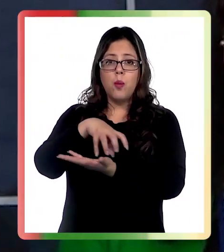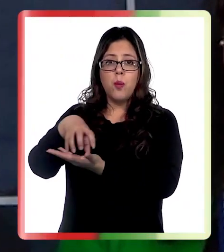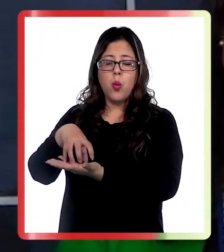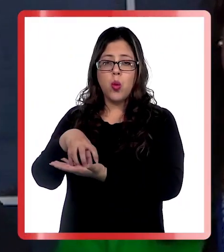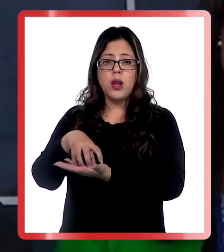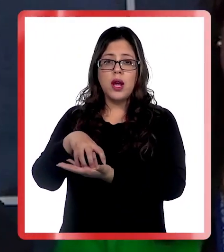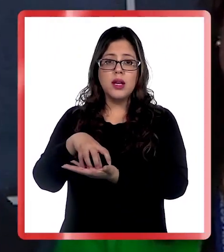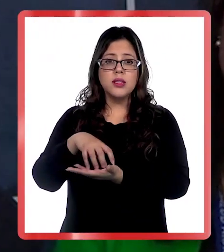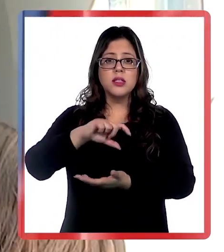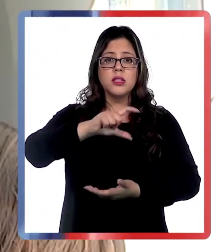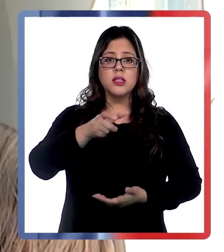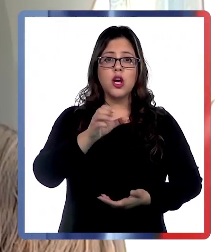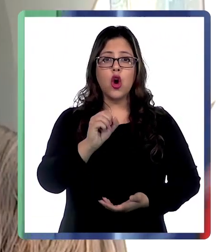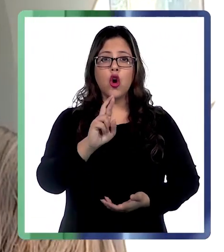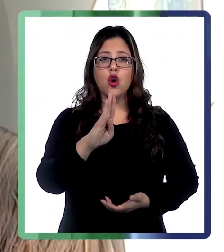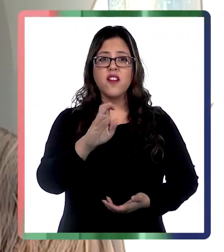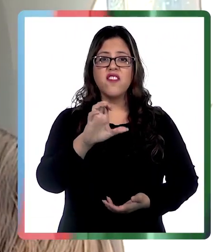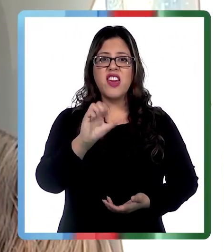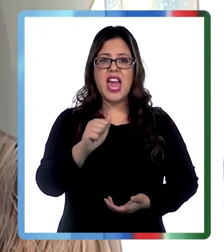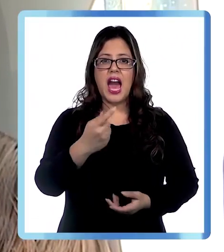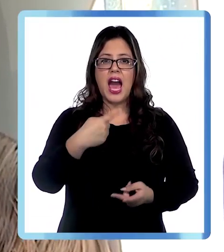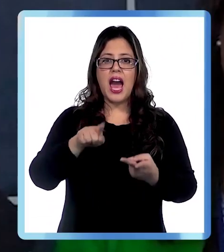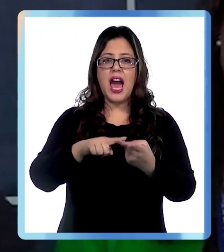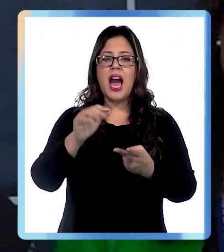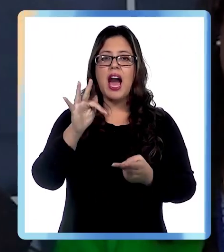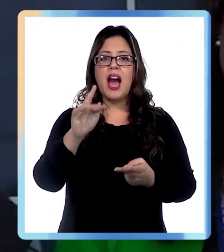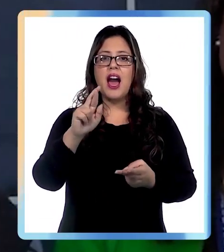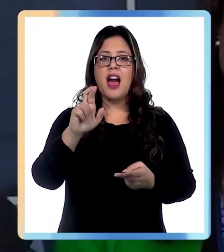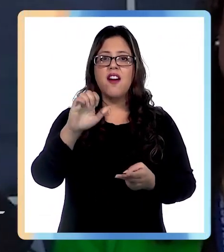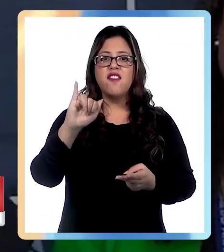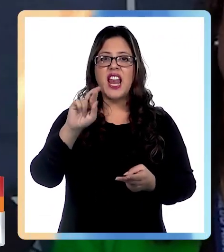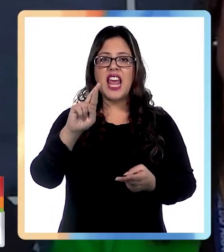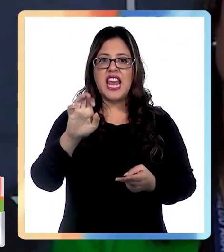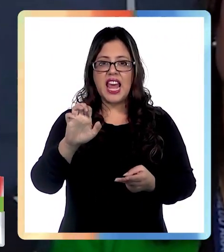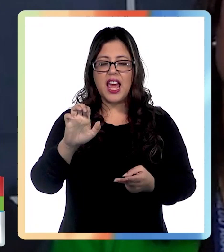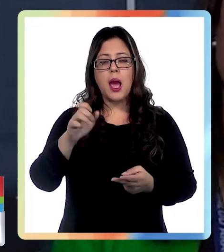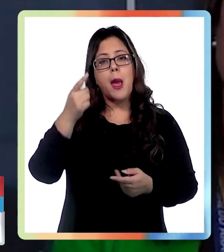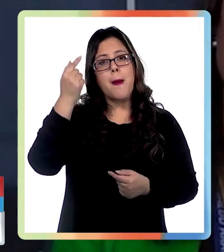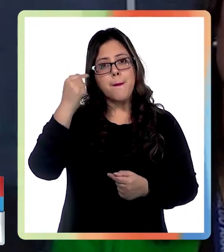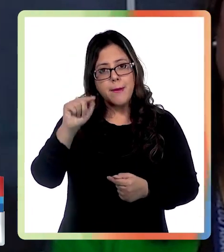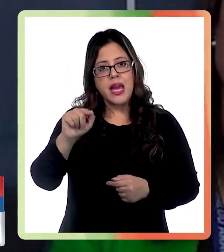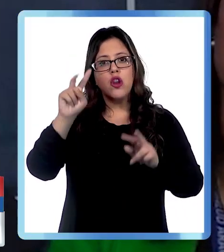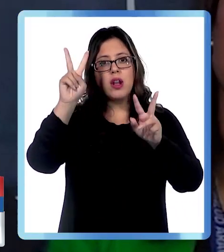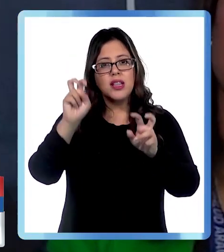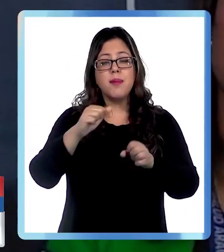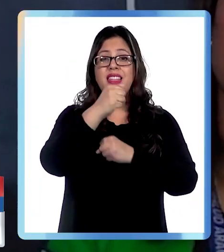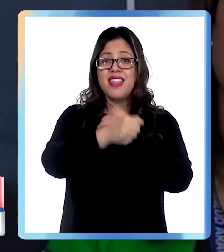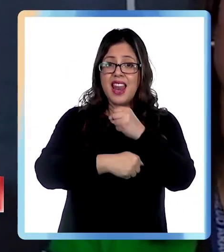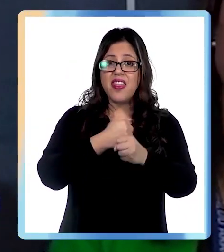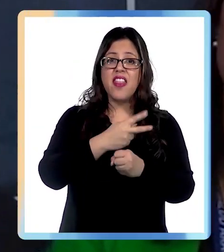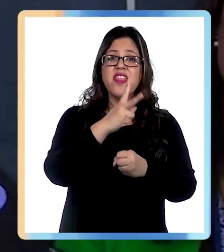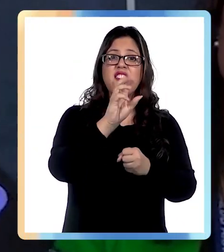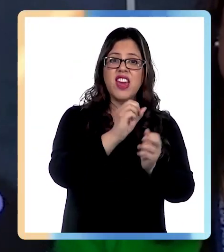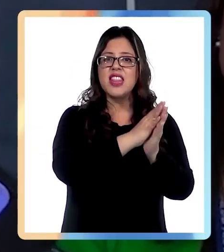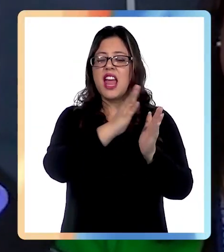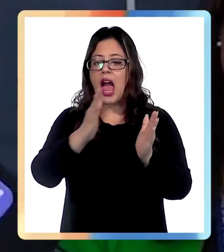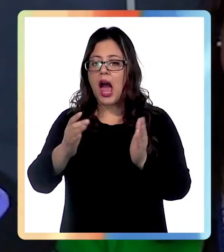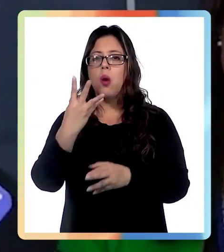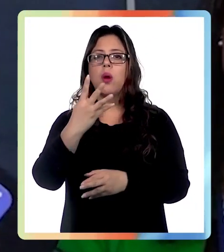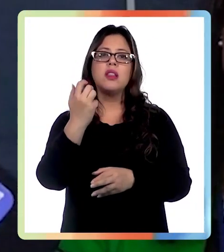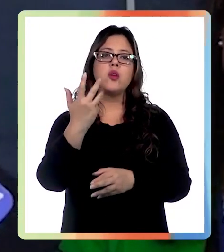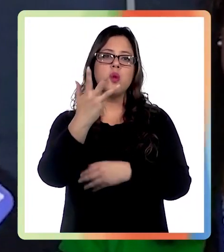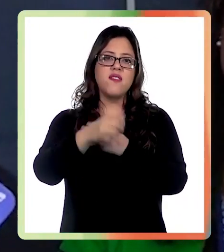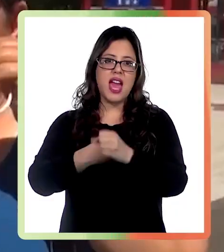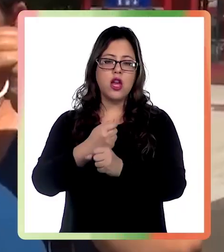que son gorbea y también freire pero la circunscripción de la edad los gran Go etarios son de 20 a